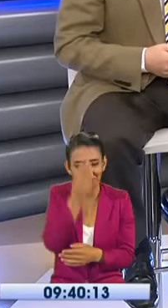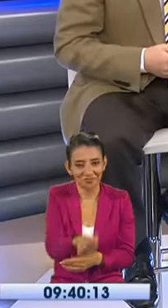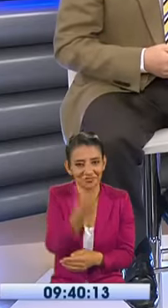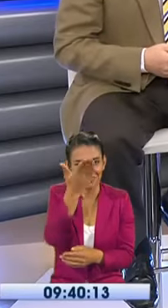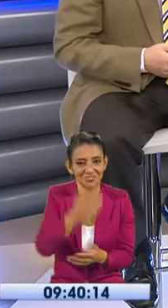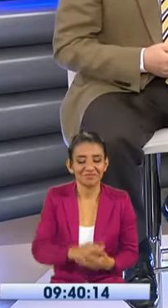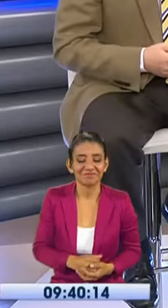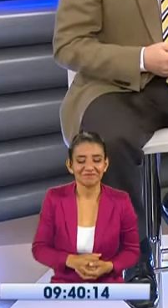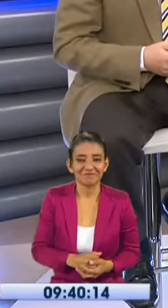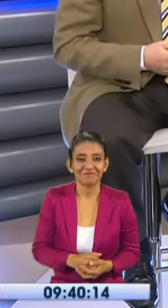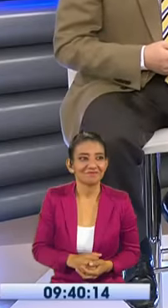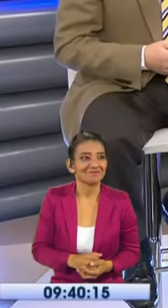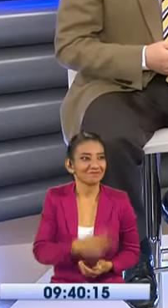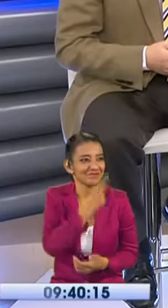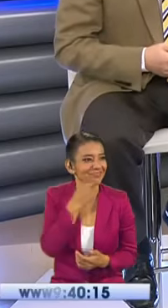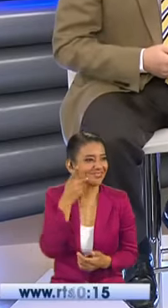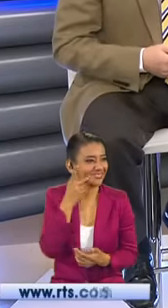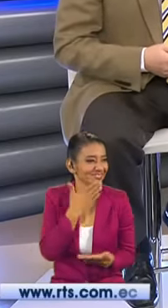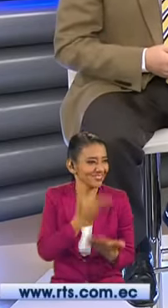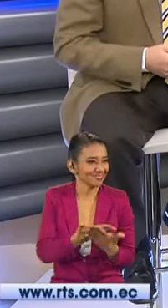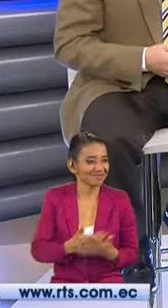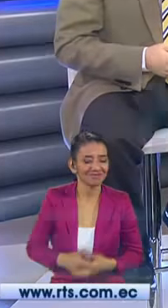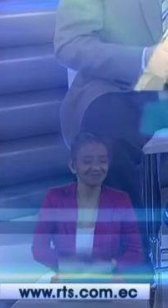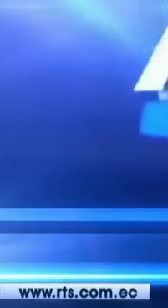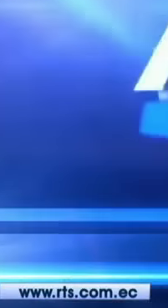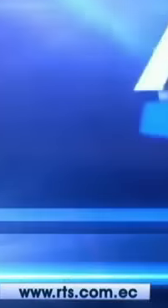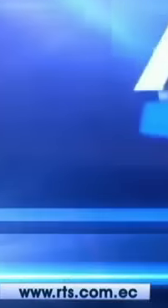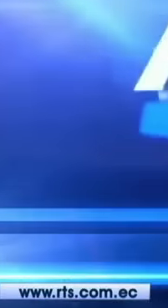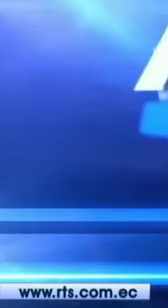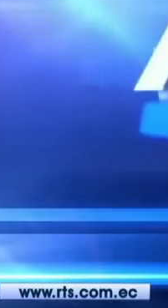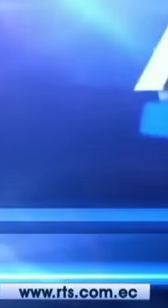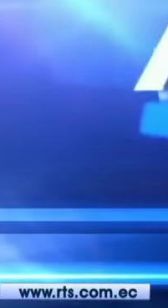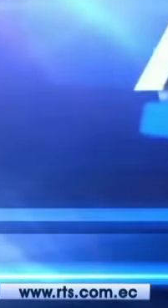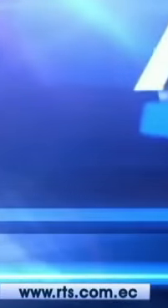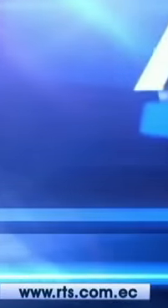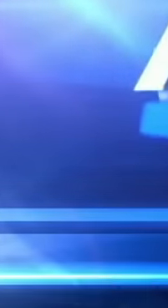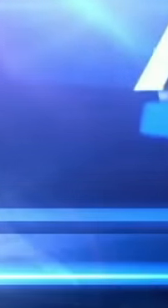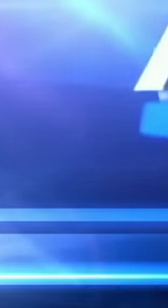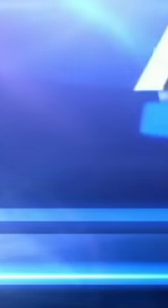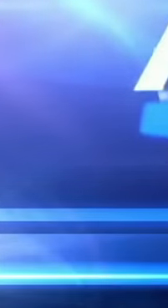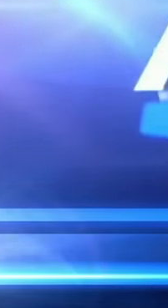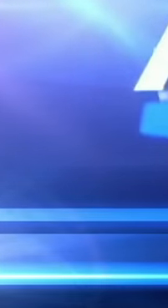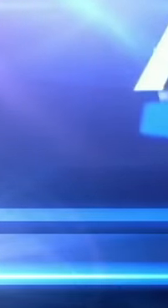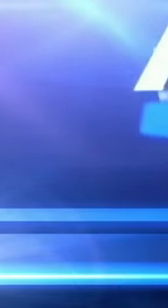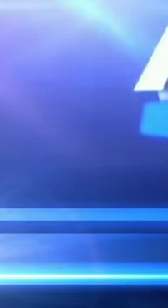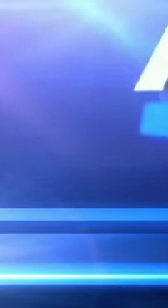ustedes. Desde ahorita, un abrazo.